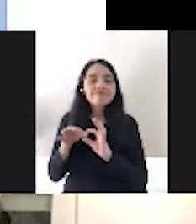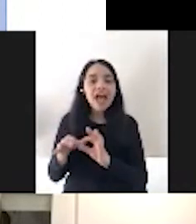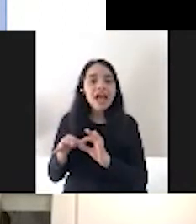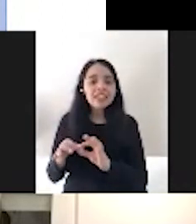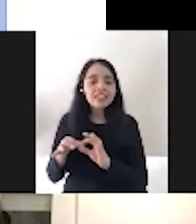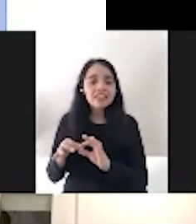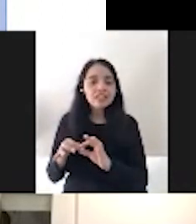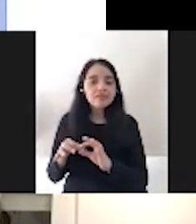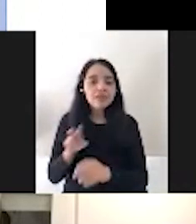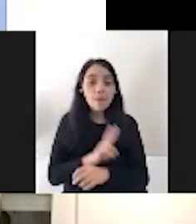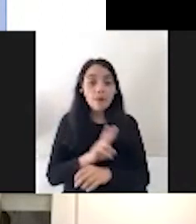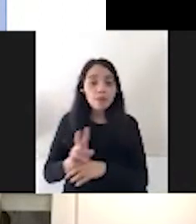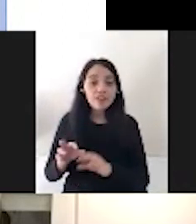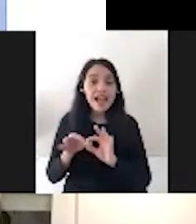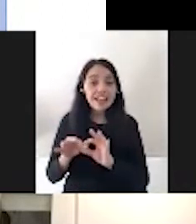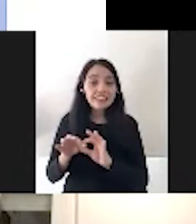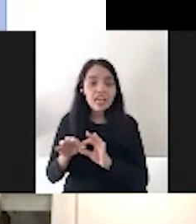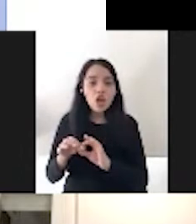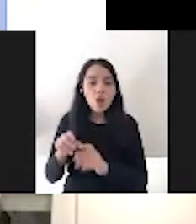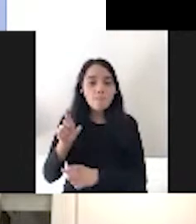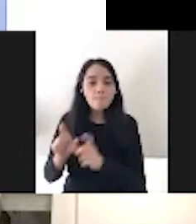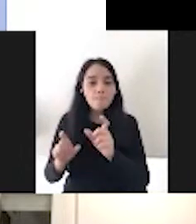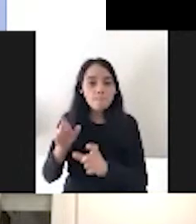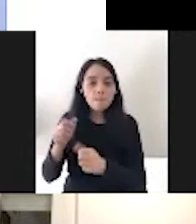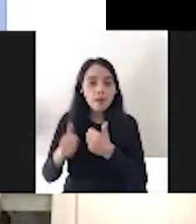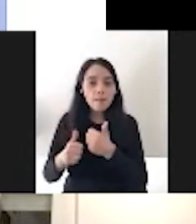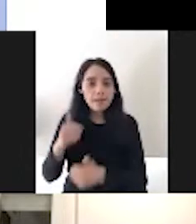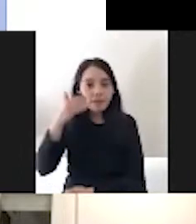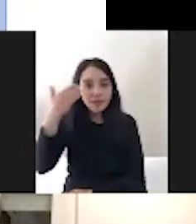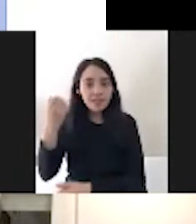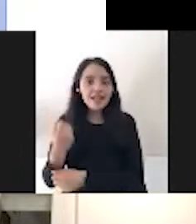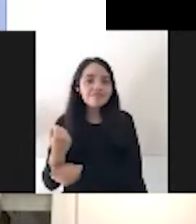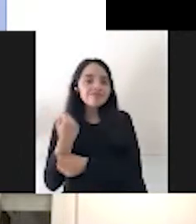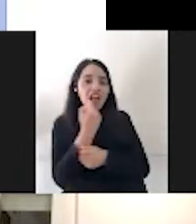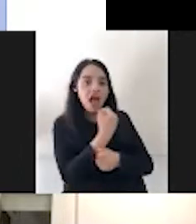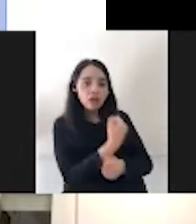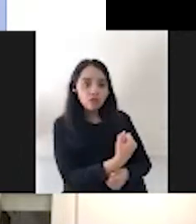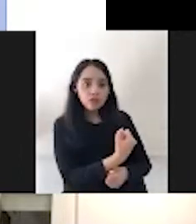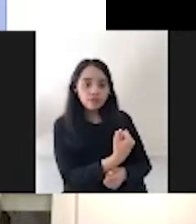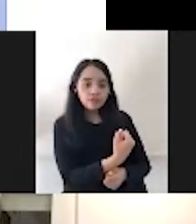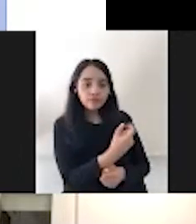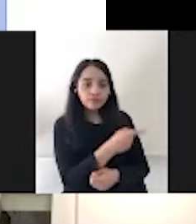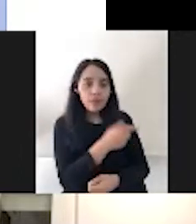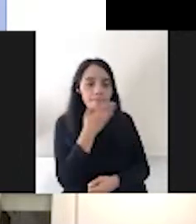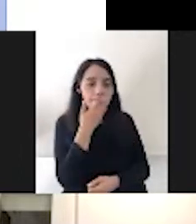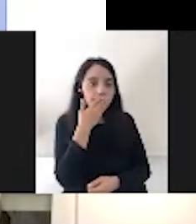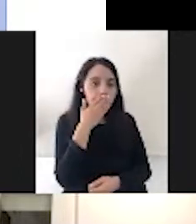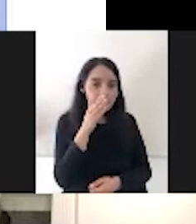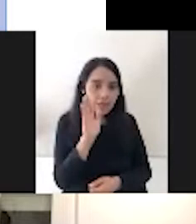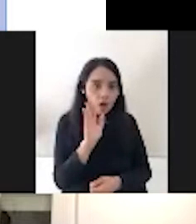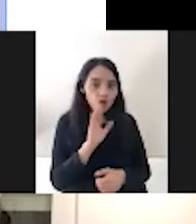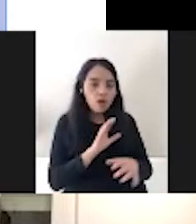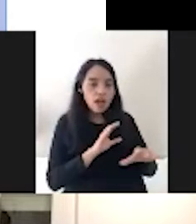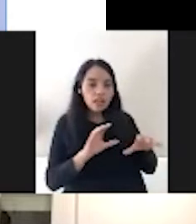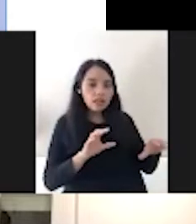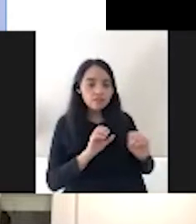varios profesores agradecían que los especialistas ayudaban a los profesores de aula a mejorar su práctica educativa para